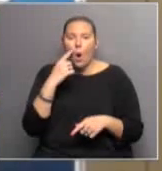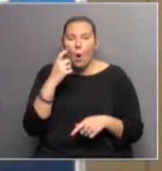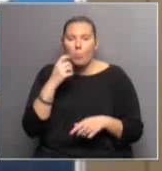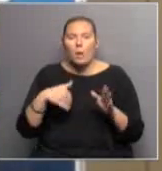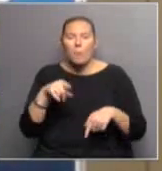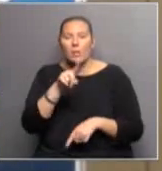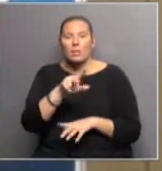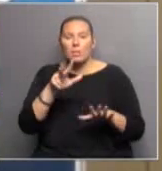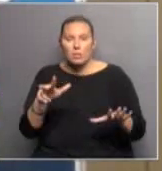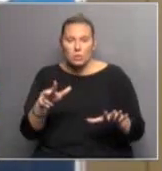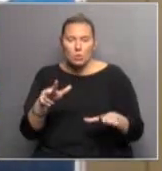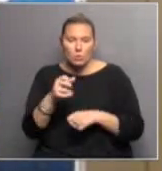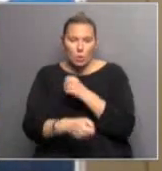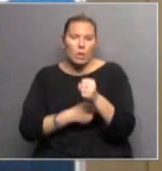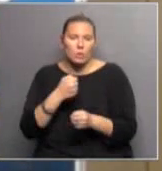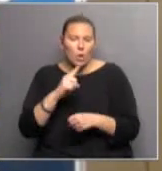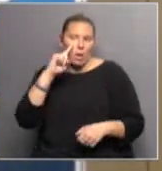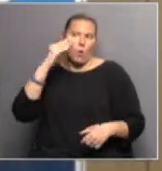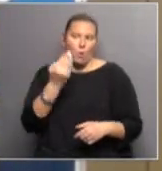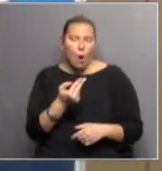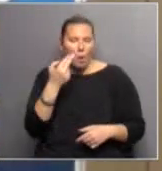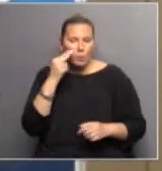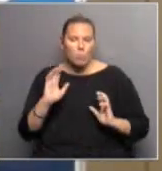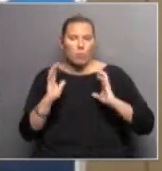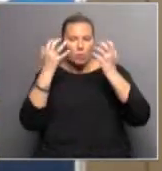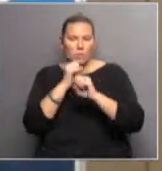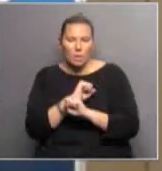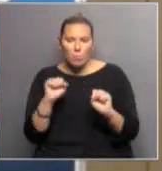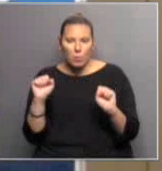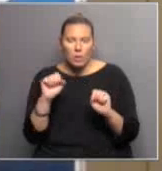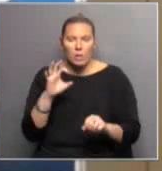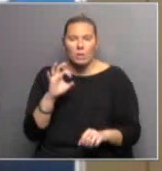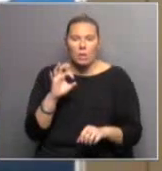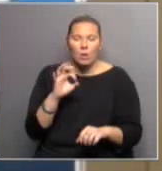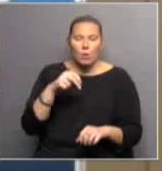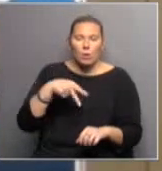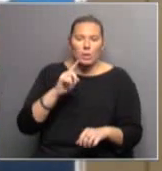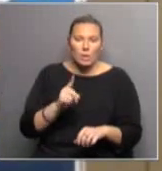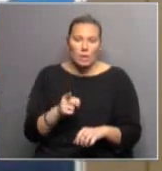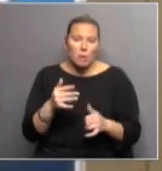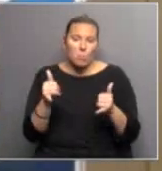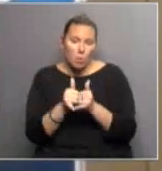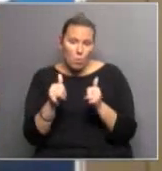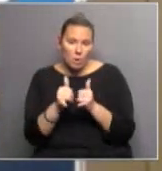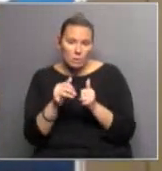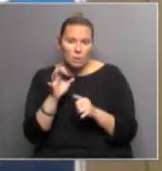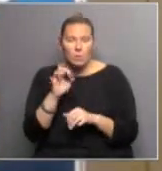y que reconozcan que tienen un problema con la violencia, se pueden conectar con la ONG a través del WhatsApp o por teléfono